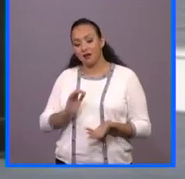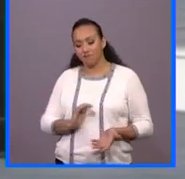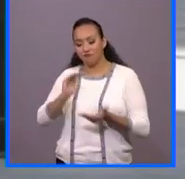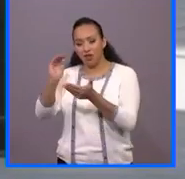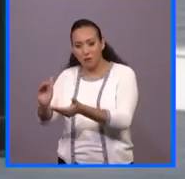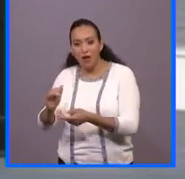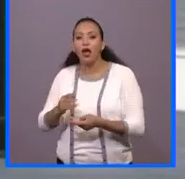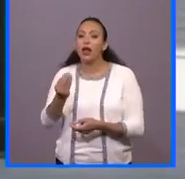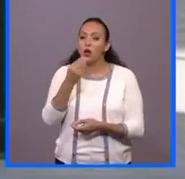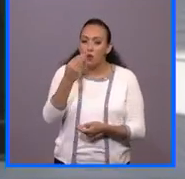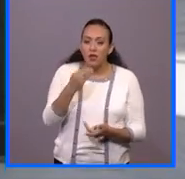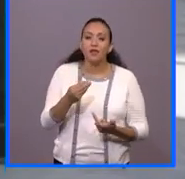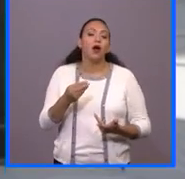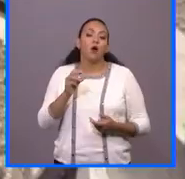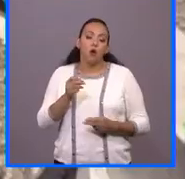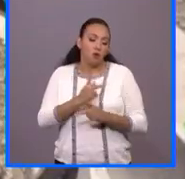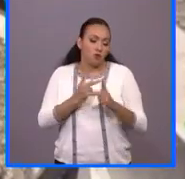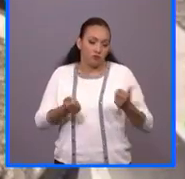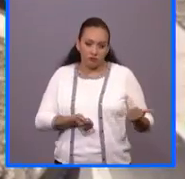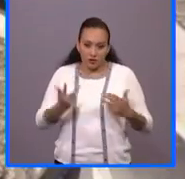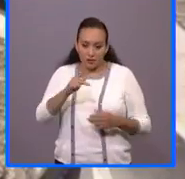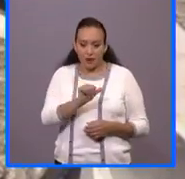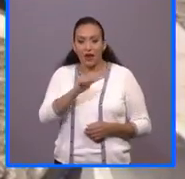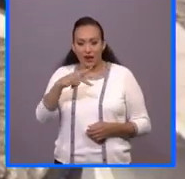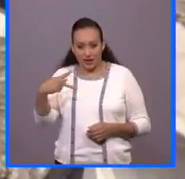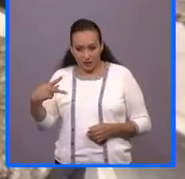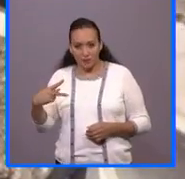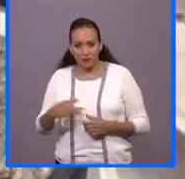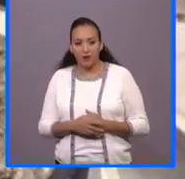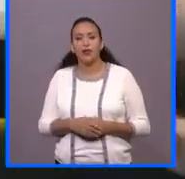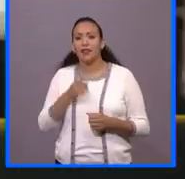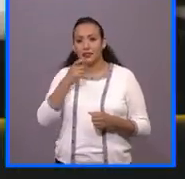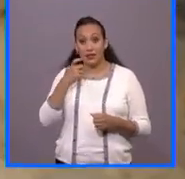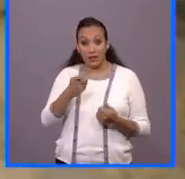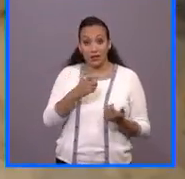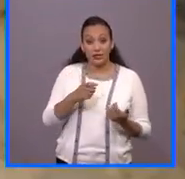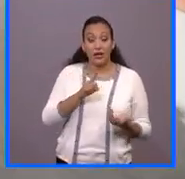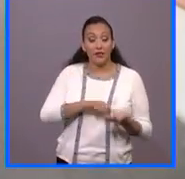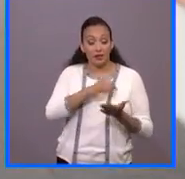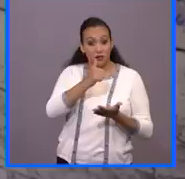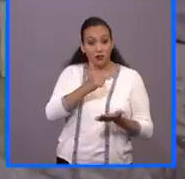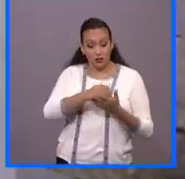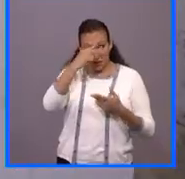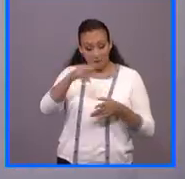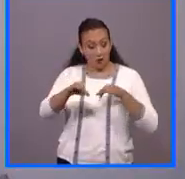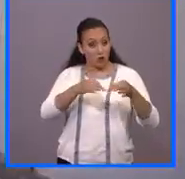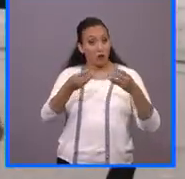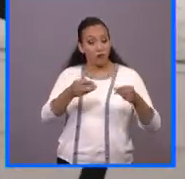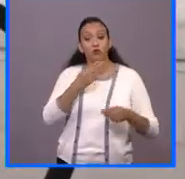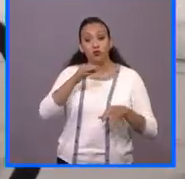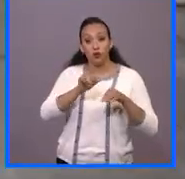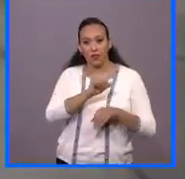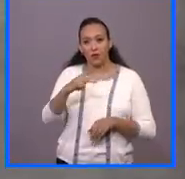alimentos, víveres o cualquier tipo de mercancías por el uso y explotación de la infraestructura de la capital del país. La sala